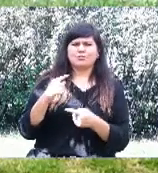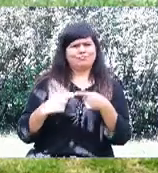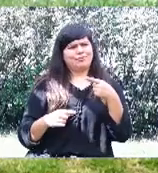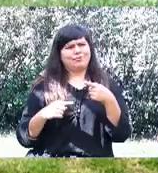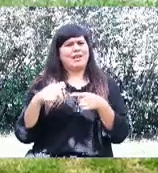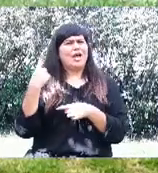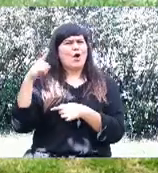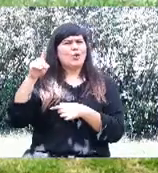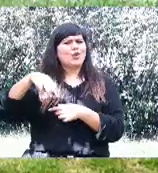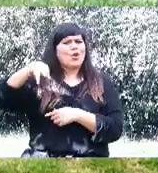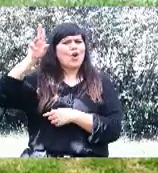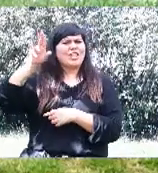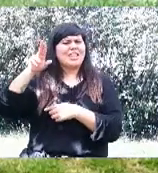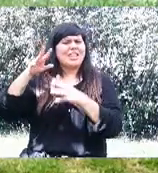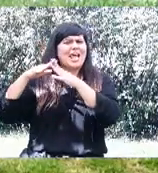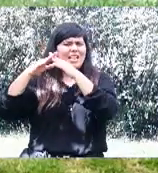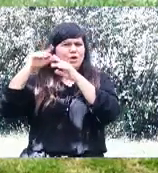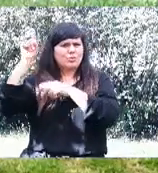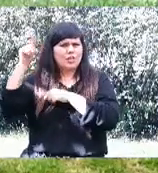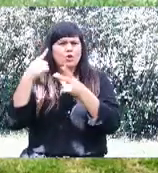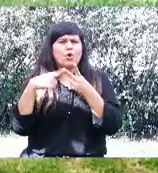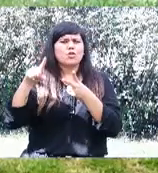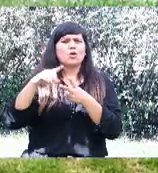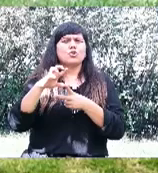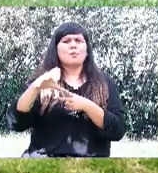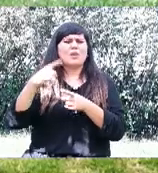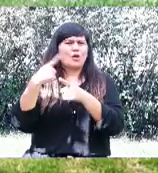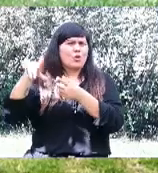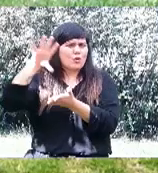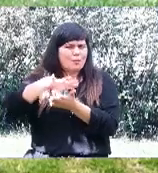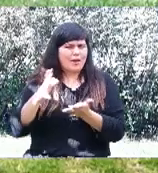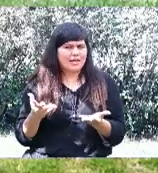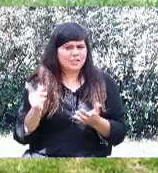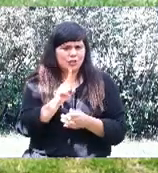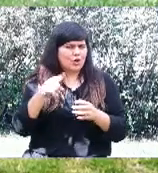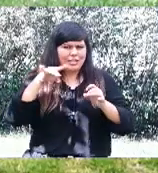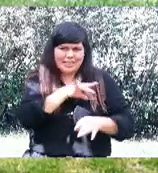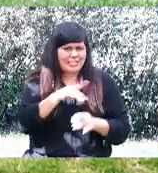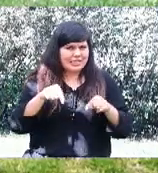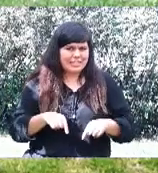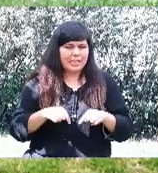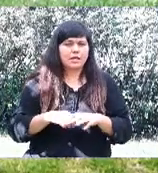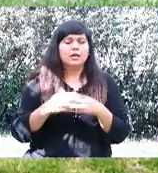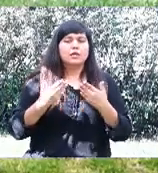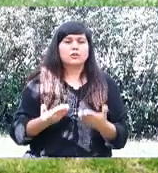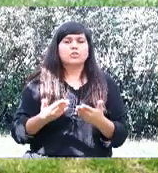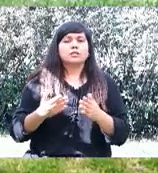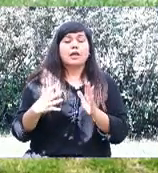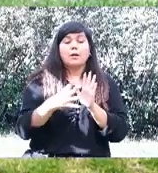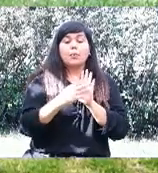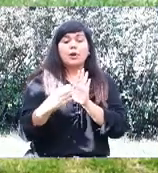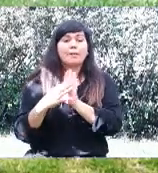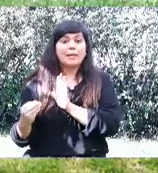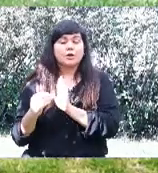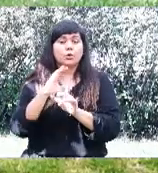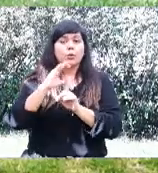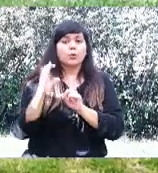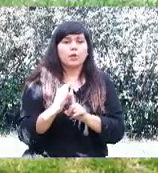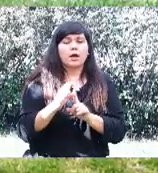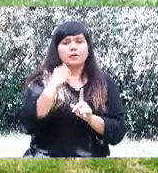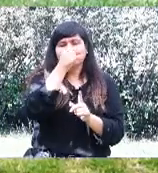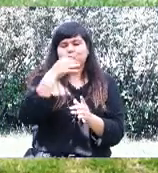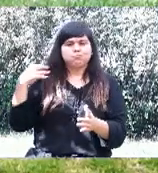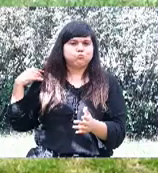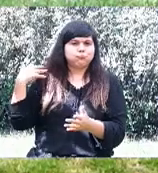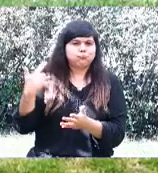Norteamérica entonces ahí tenemos un problema de que e por por imitación cultural durante mucho